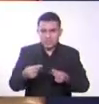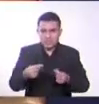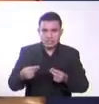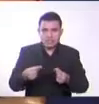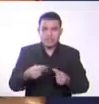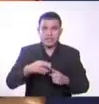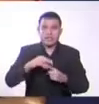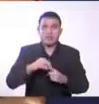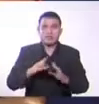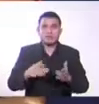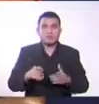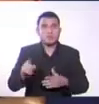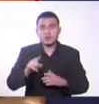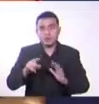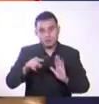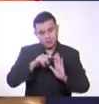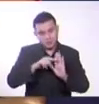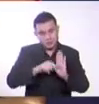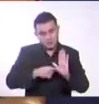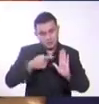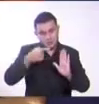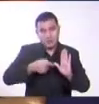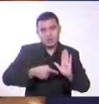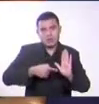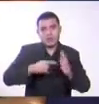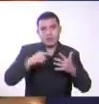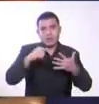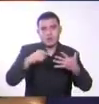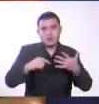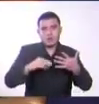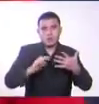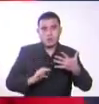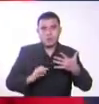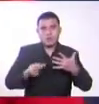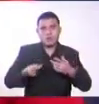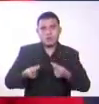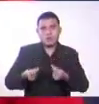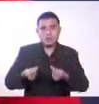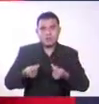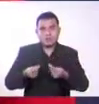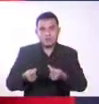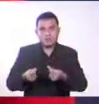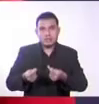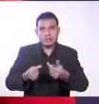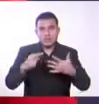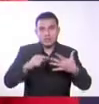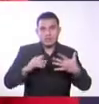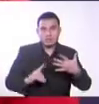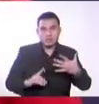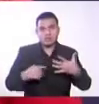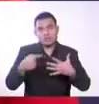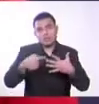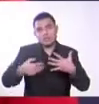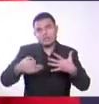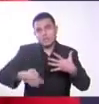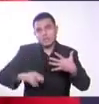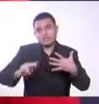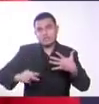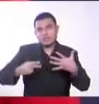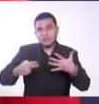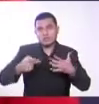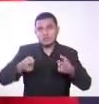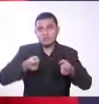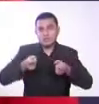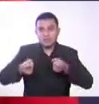no estaba normado o no está normado en el Código Tributario, que es nuestra ley secundaria que regula todo lo que